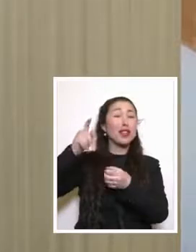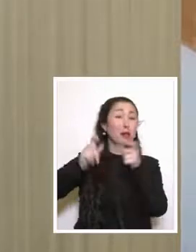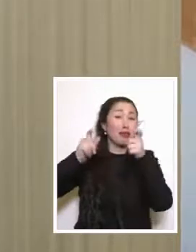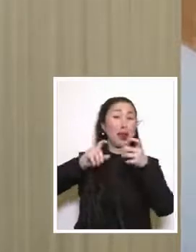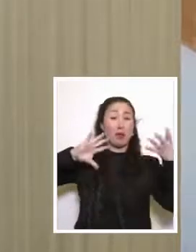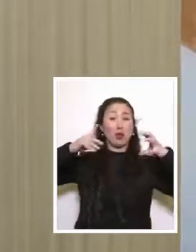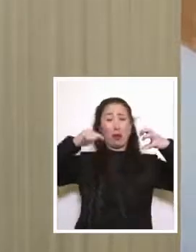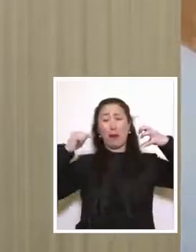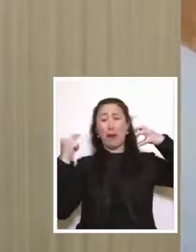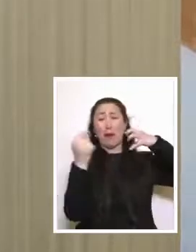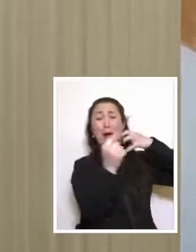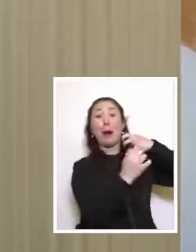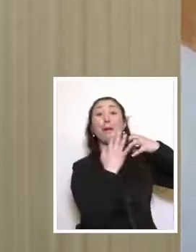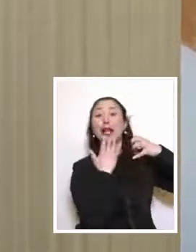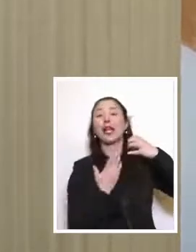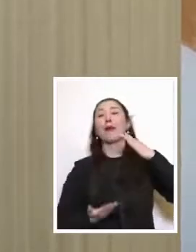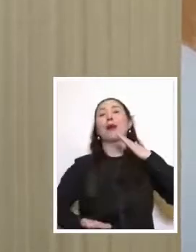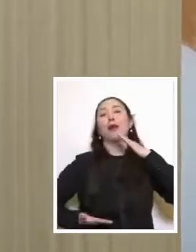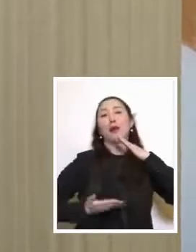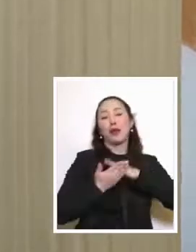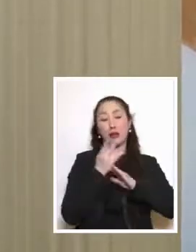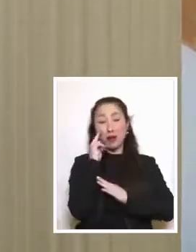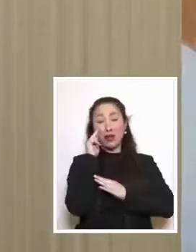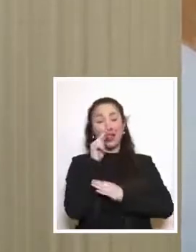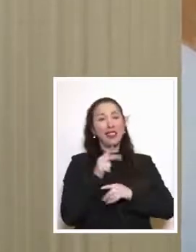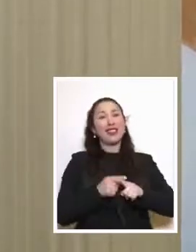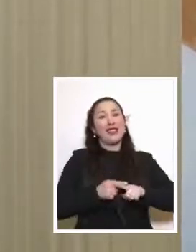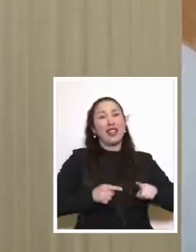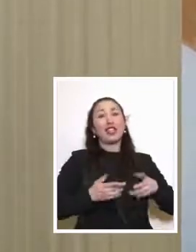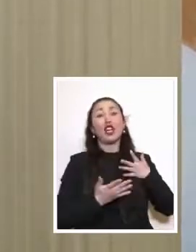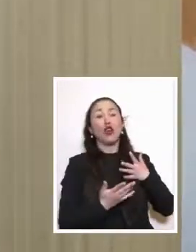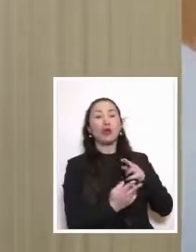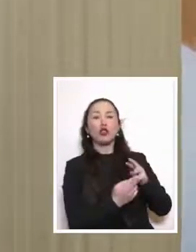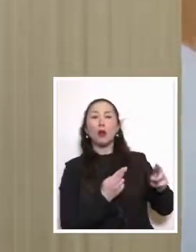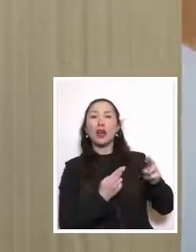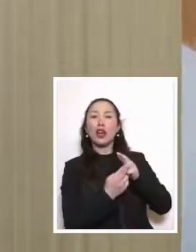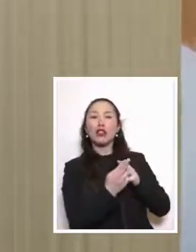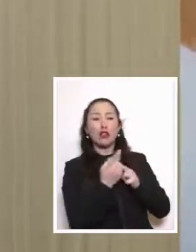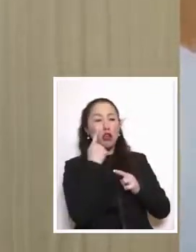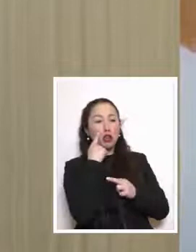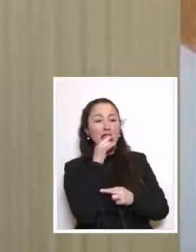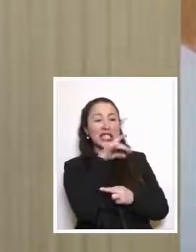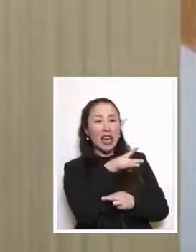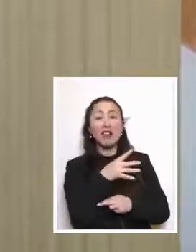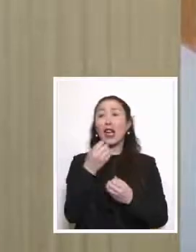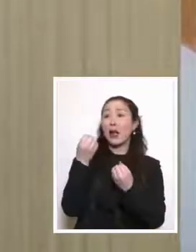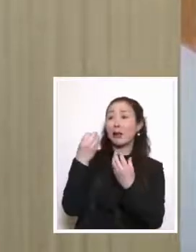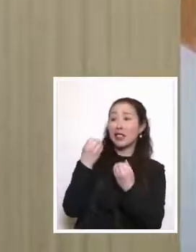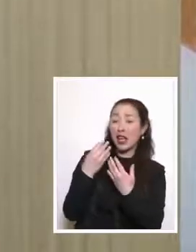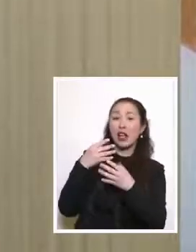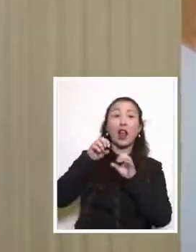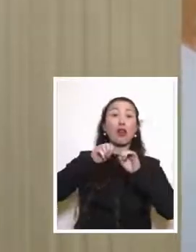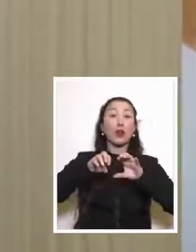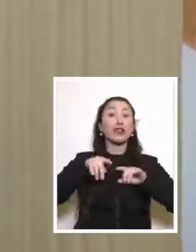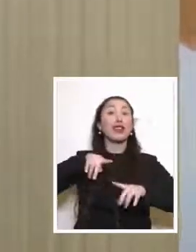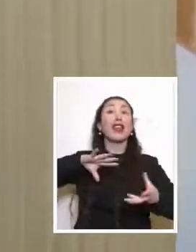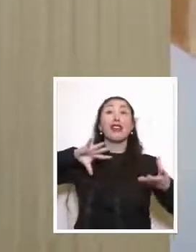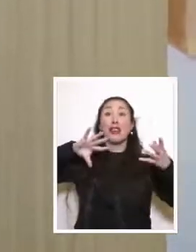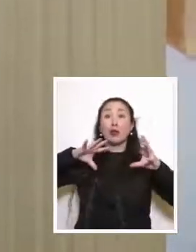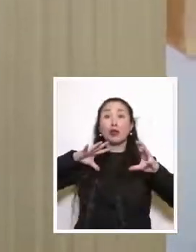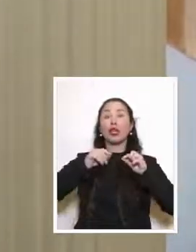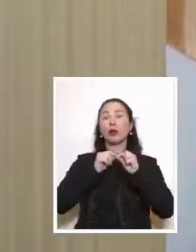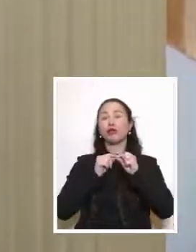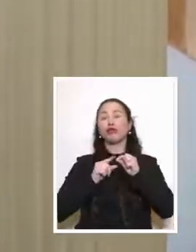mundo, para proponer un cambio de paradigma en la relación con el conocimiento, la educación y el aprendizaje en este mundo